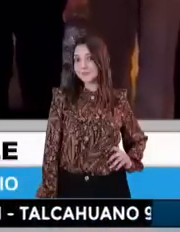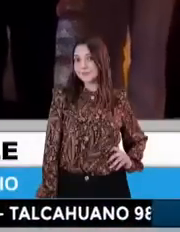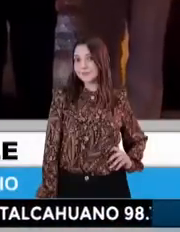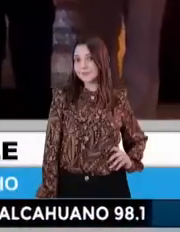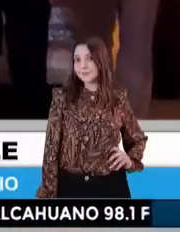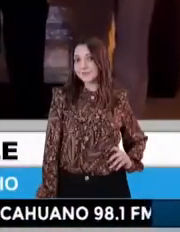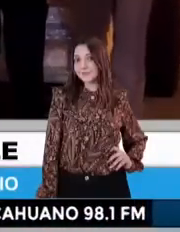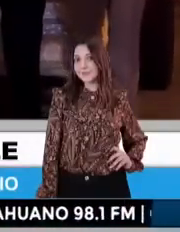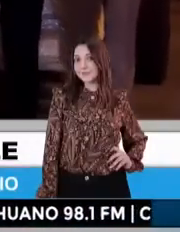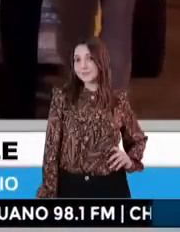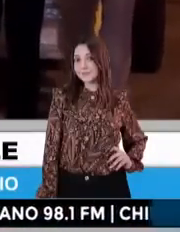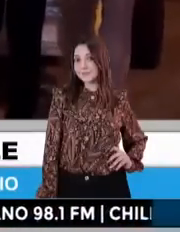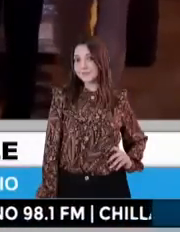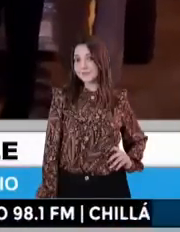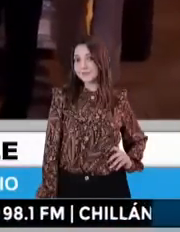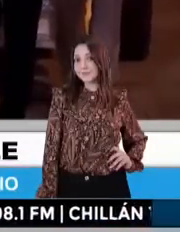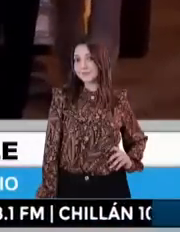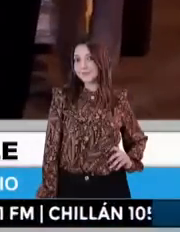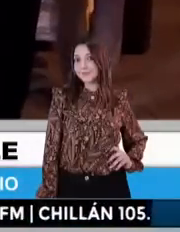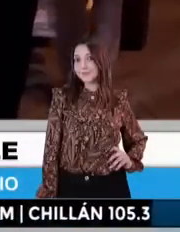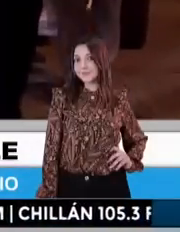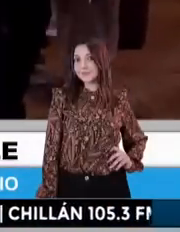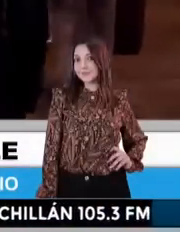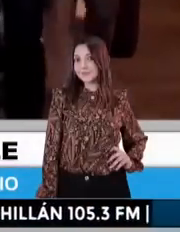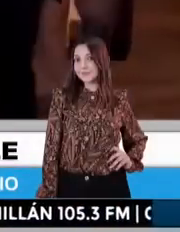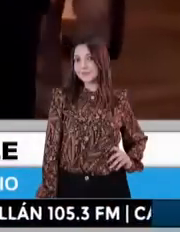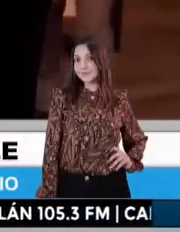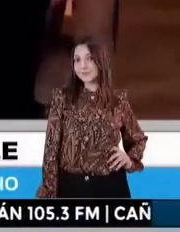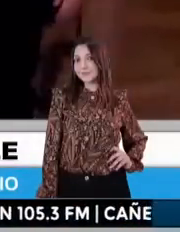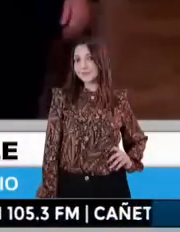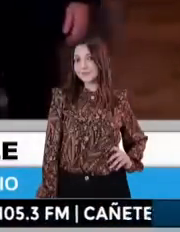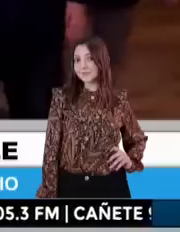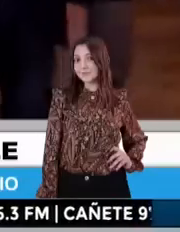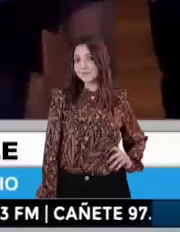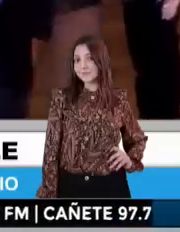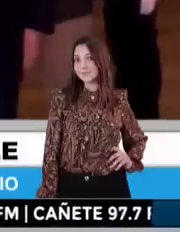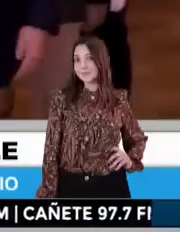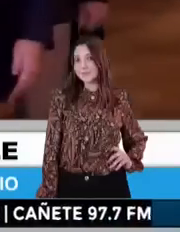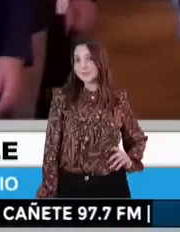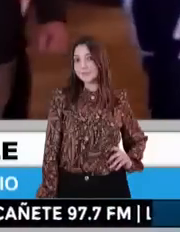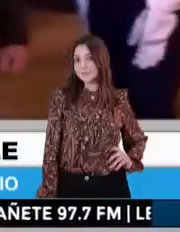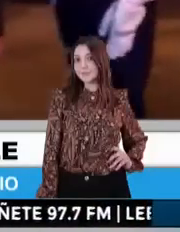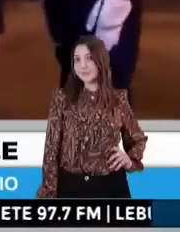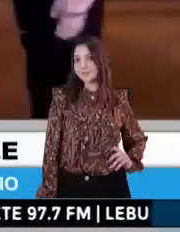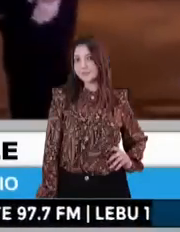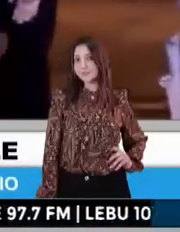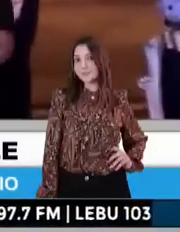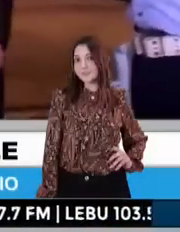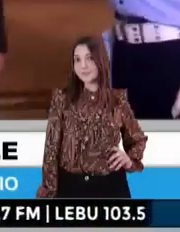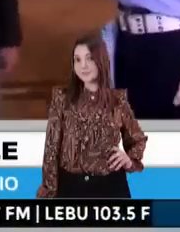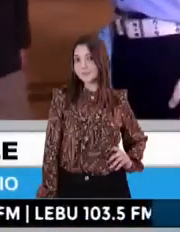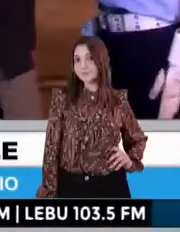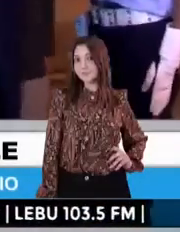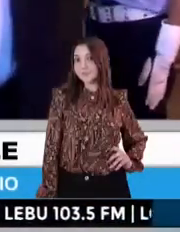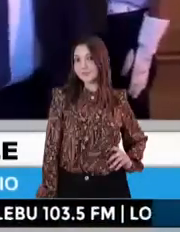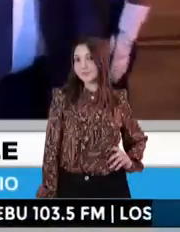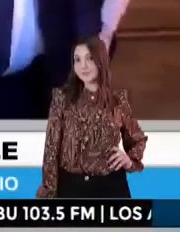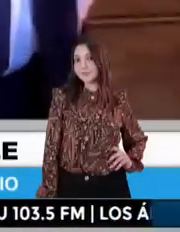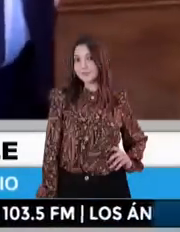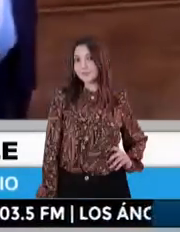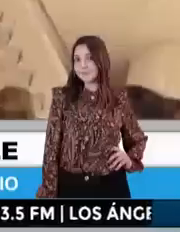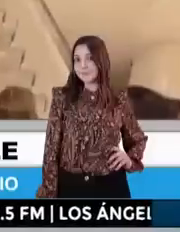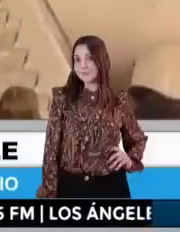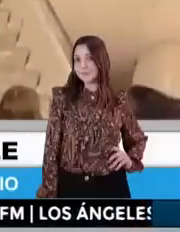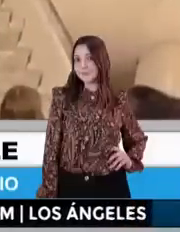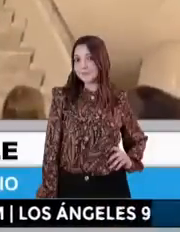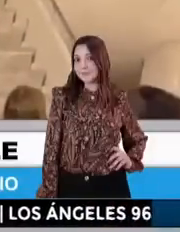pero cerradísimo, que le está otorgando Lula y justificando además todo lo que hace Maduro en Venezuela,